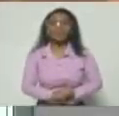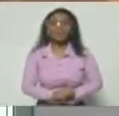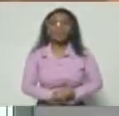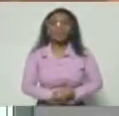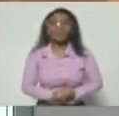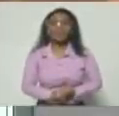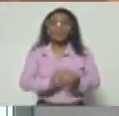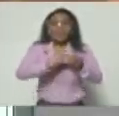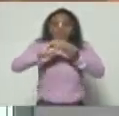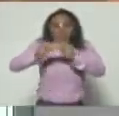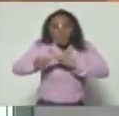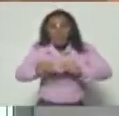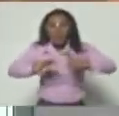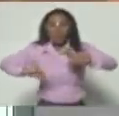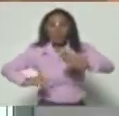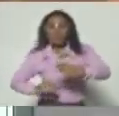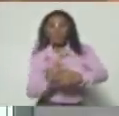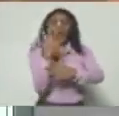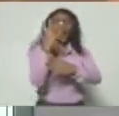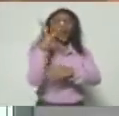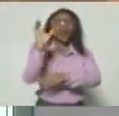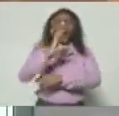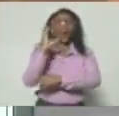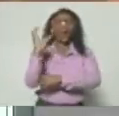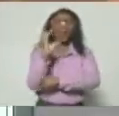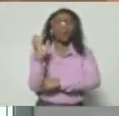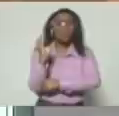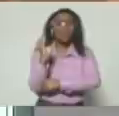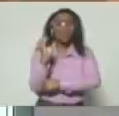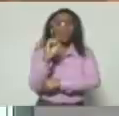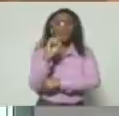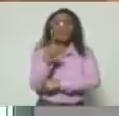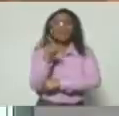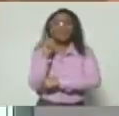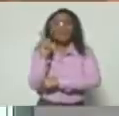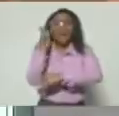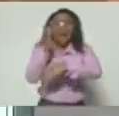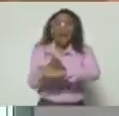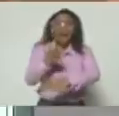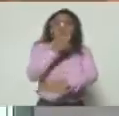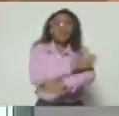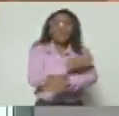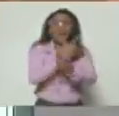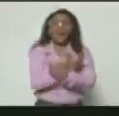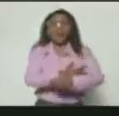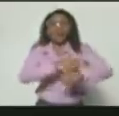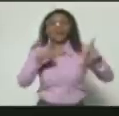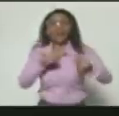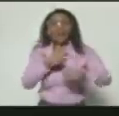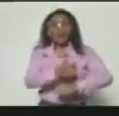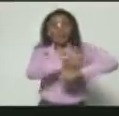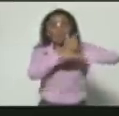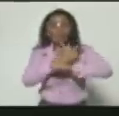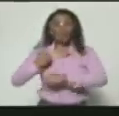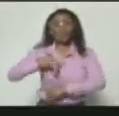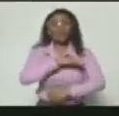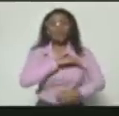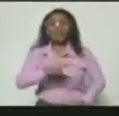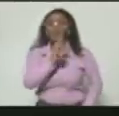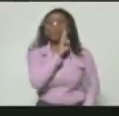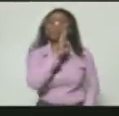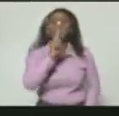la creación, la fundación de Colombia, sin haber liberado con las armas redentoras de nuestro padre